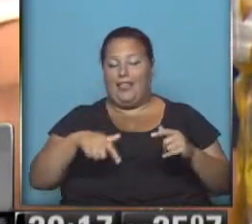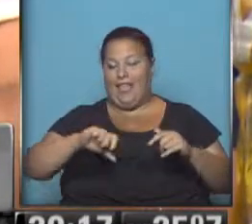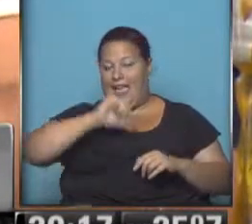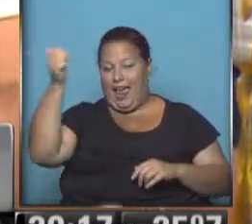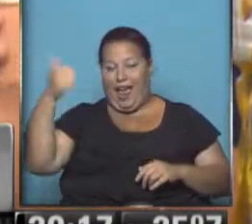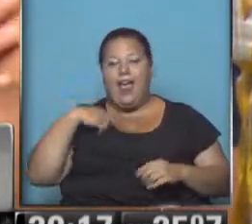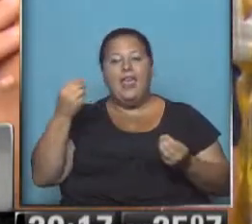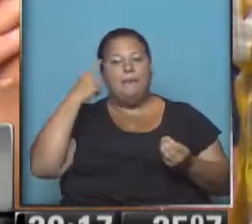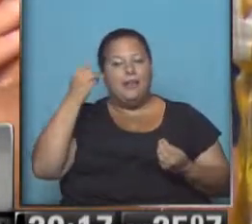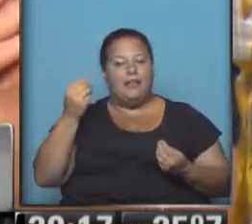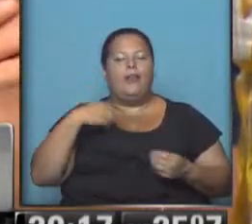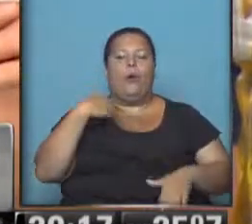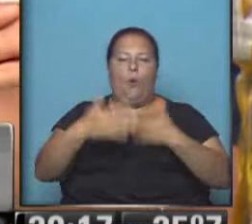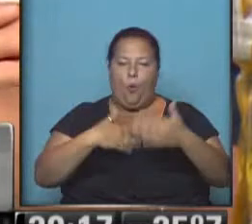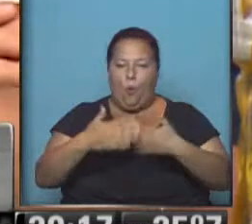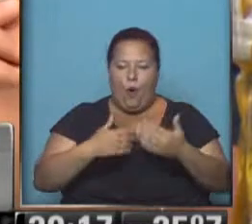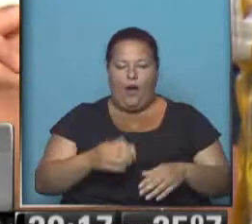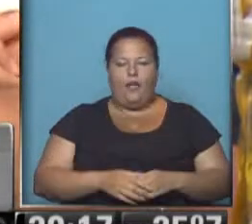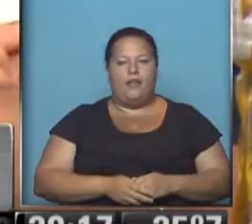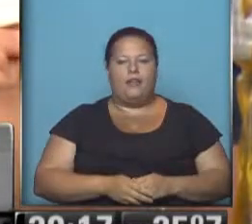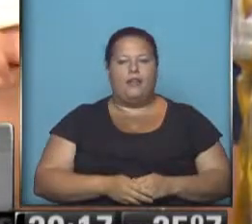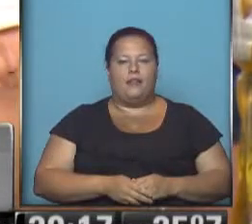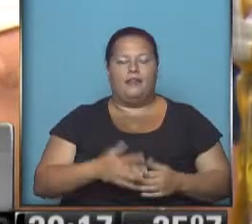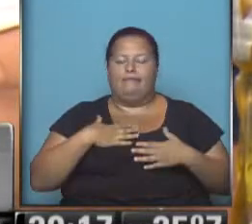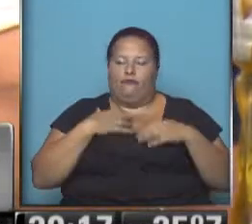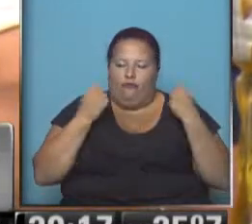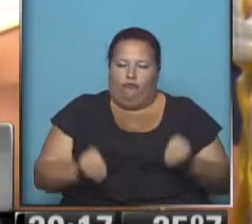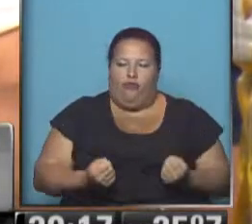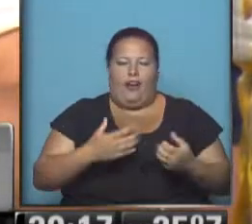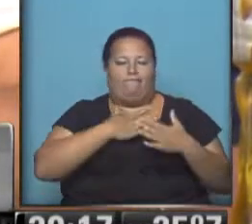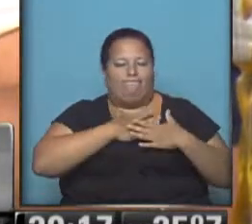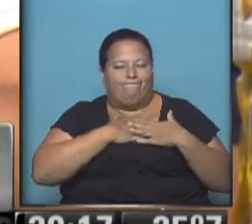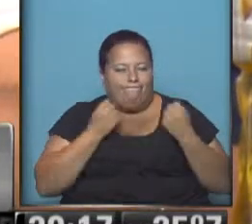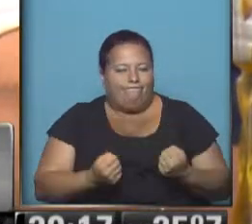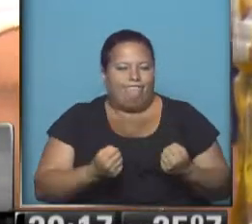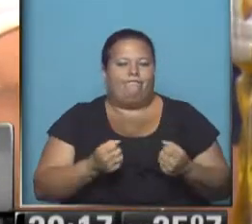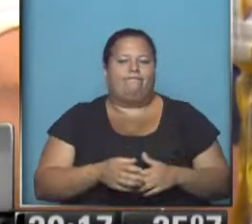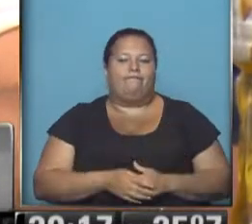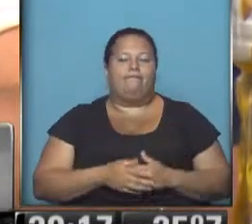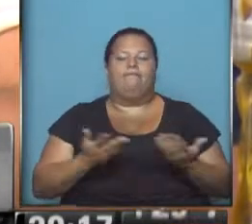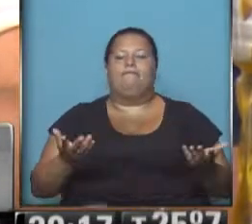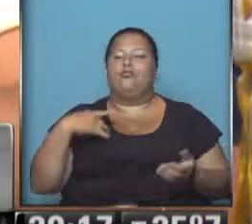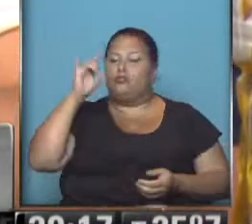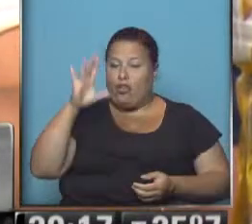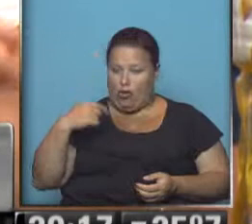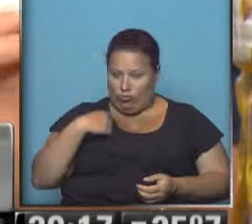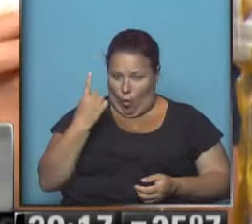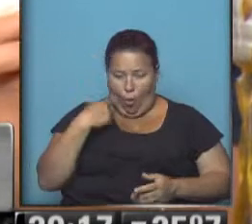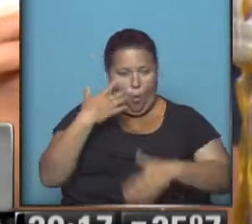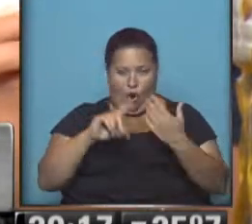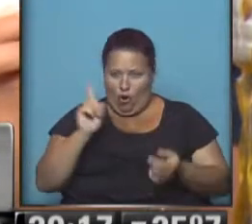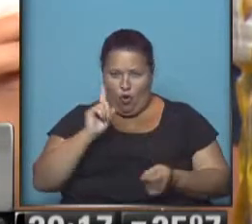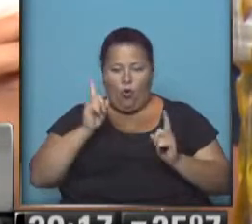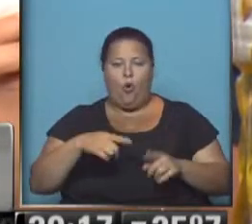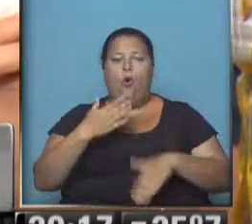que rescato es haberlo jugado con el alma, con el corazón, y no solamente yo jugué este partido, ¿no?